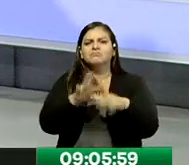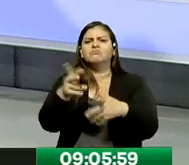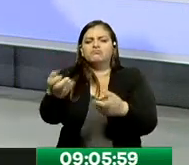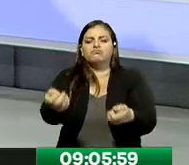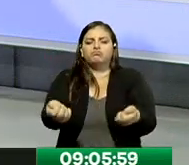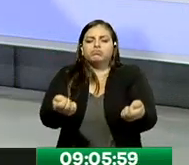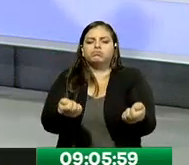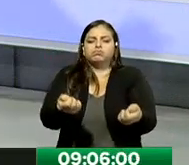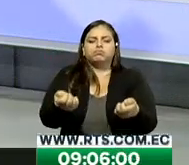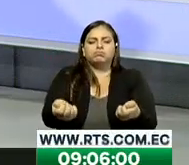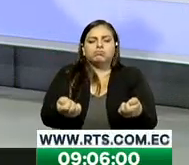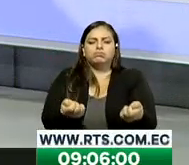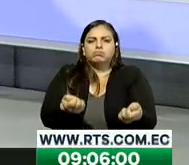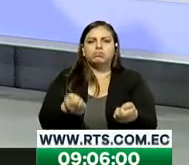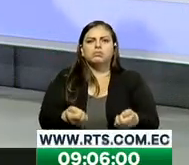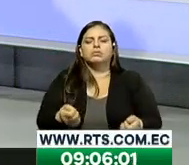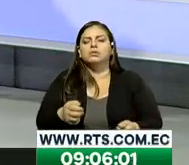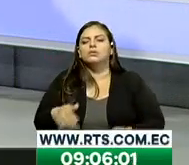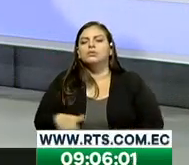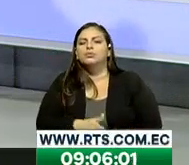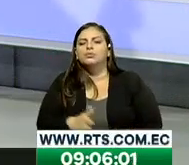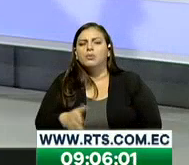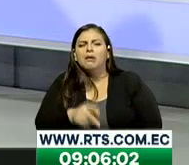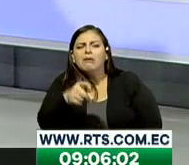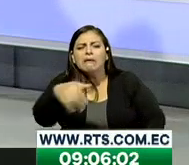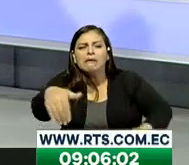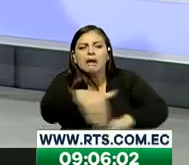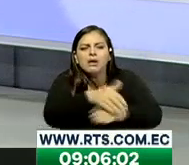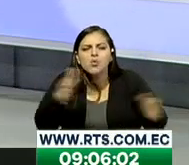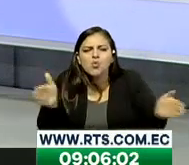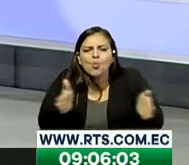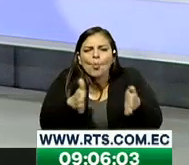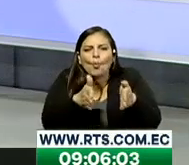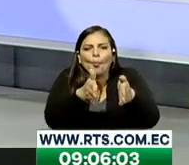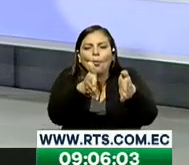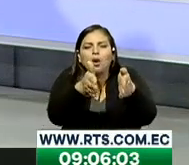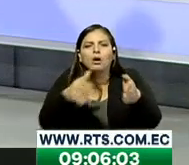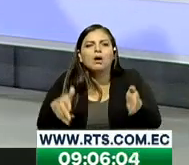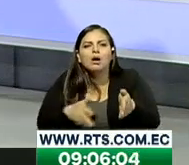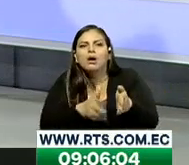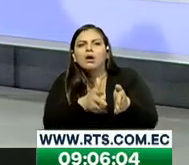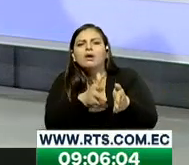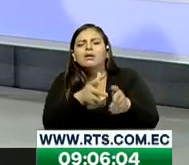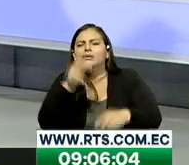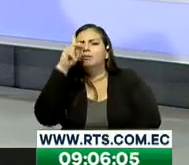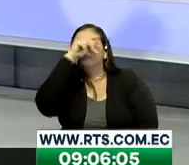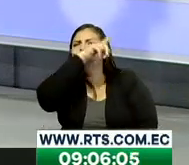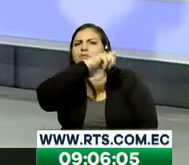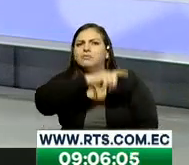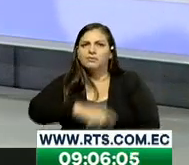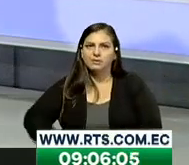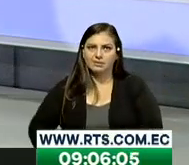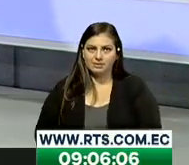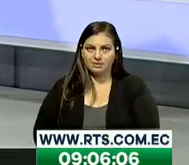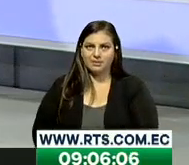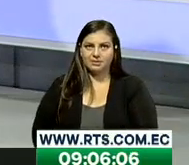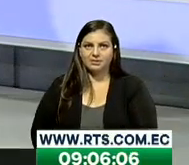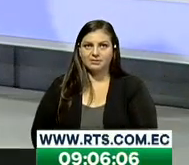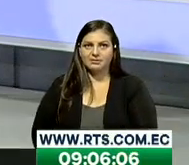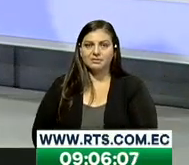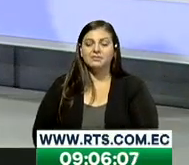entrar. Y entonces hay sectores que no reciben el servicio puerta a puerta como lo llama Puerto